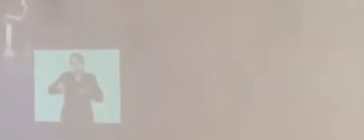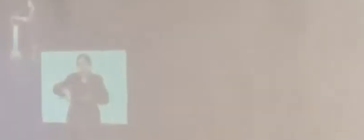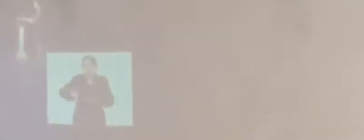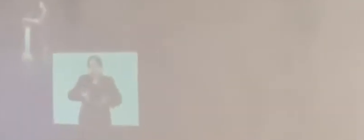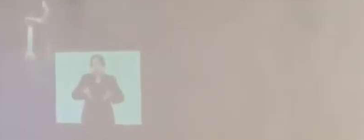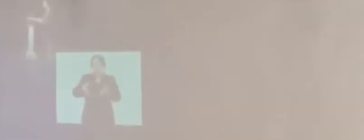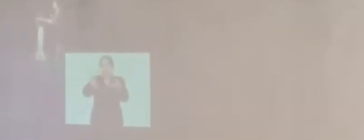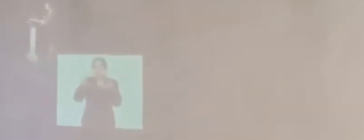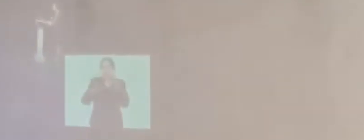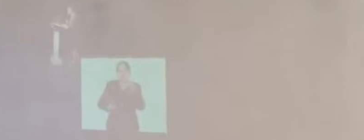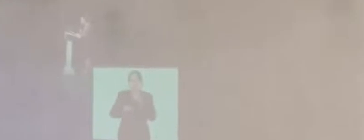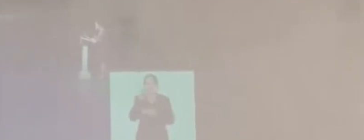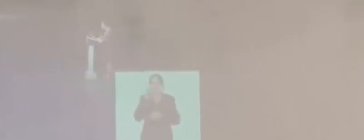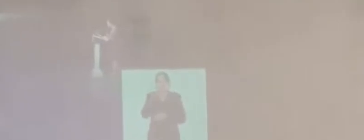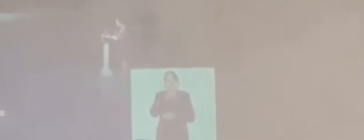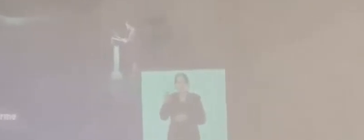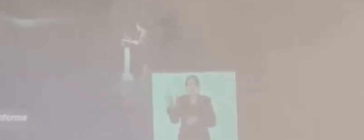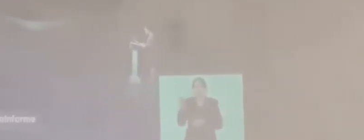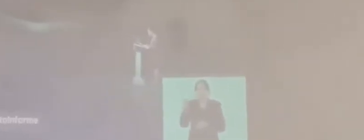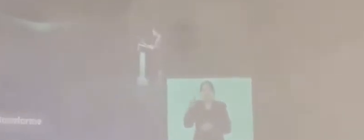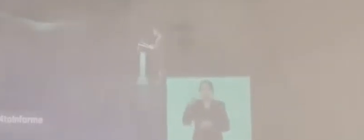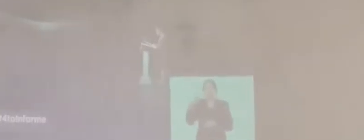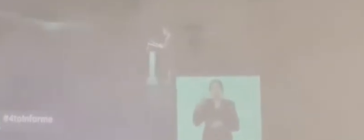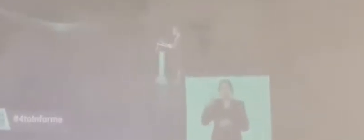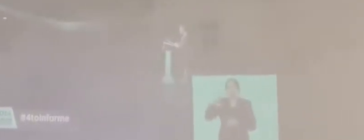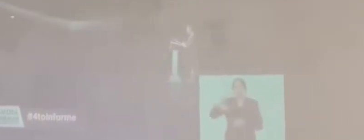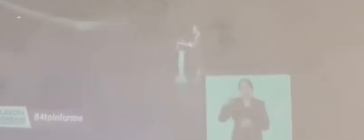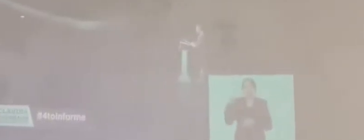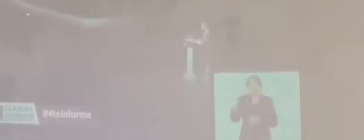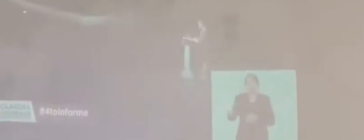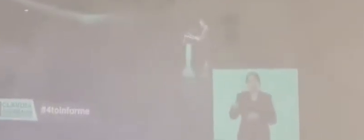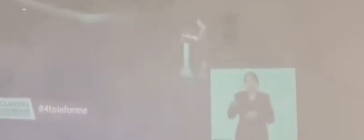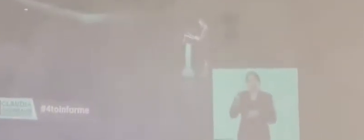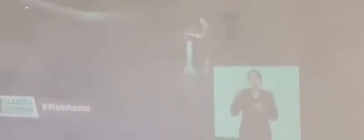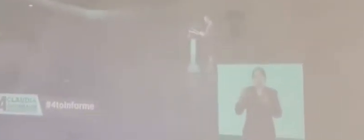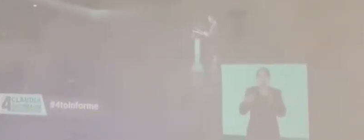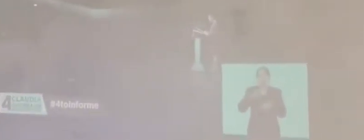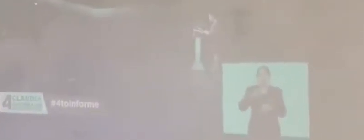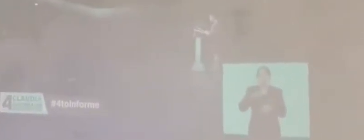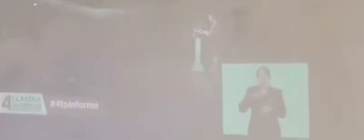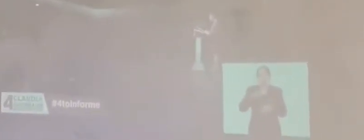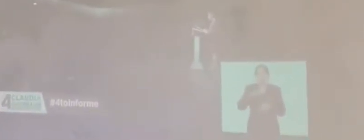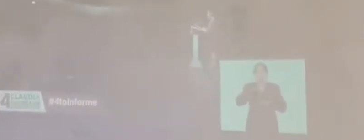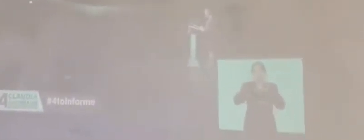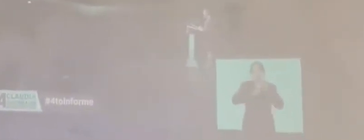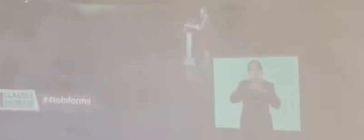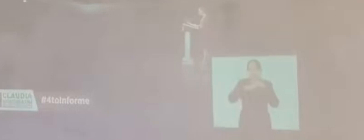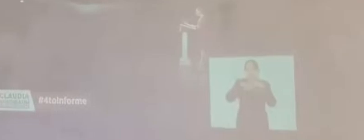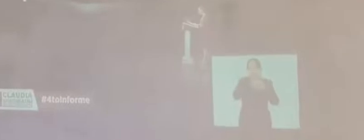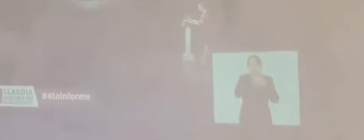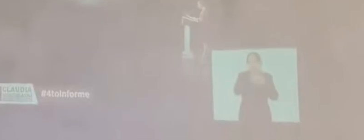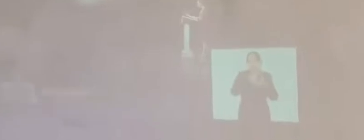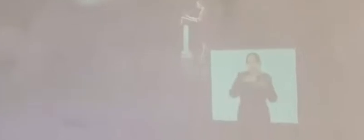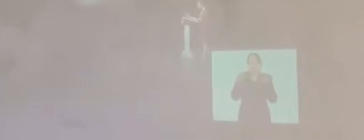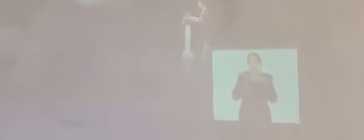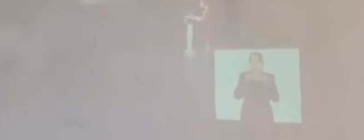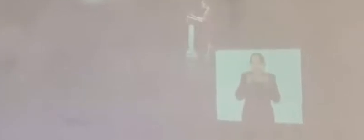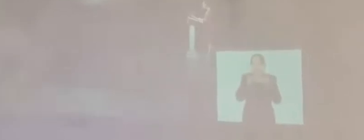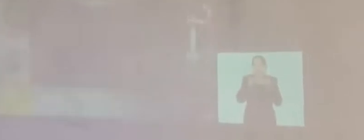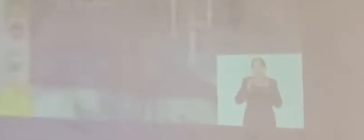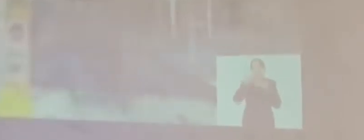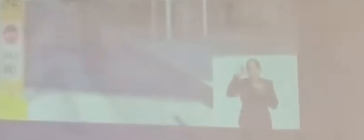14 años. Llegamos a 206 kilómetros. Además, 6 biciestacionamientos, y estamos